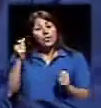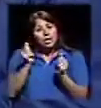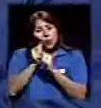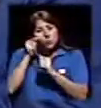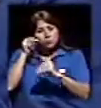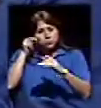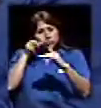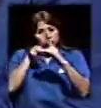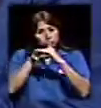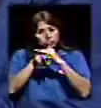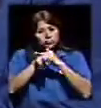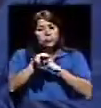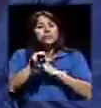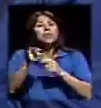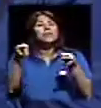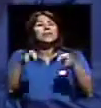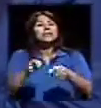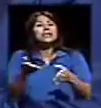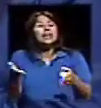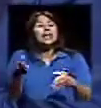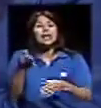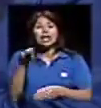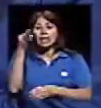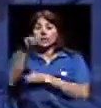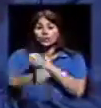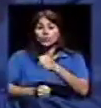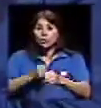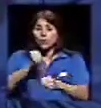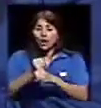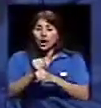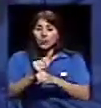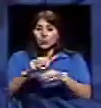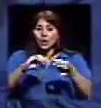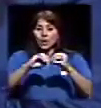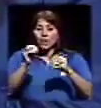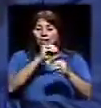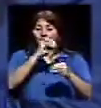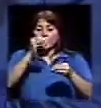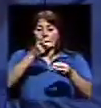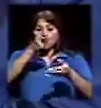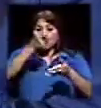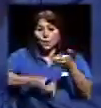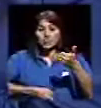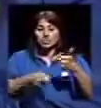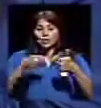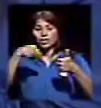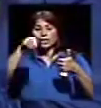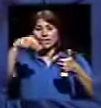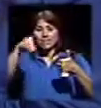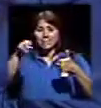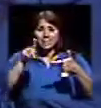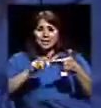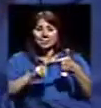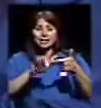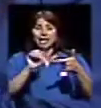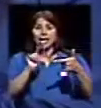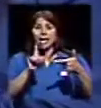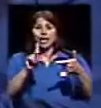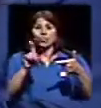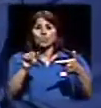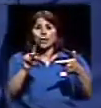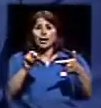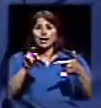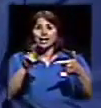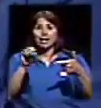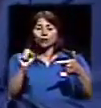tenemos, lo que se recauda por impuesto de ventas, por impuestos aduaneros, uh-huh, y por impuestos de consumo